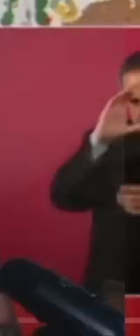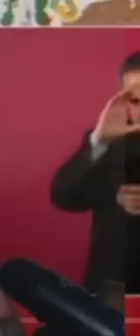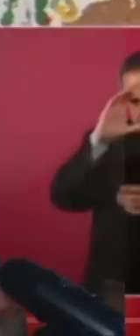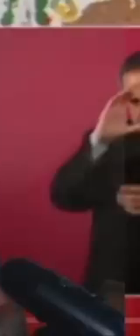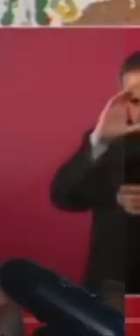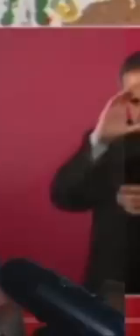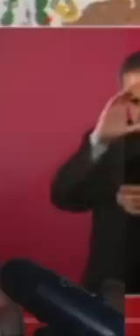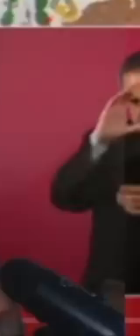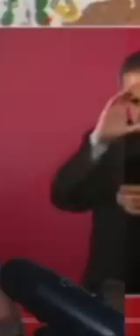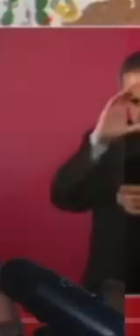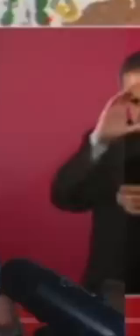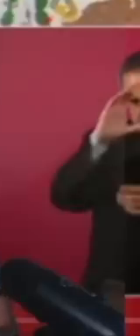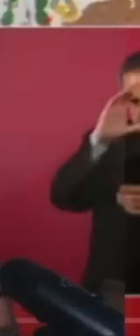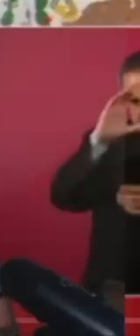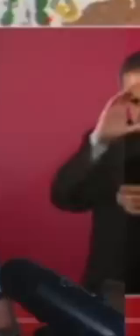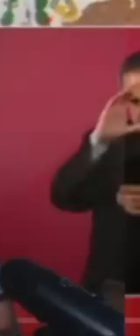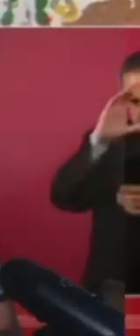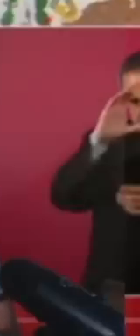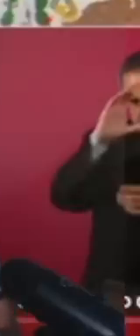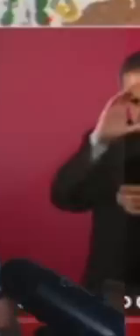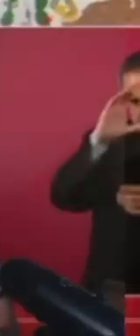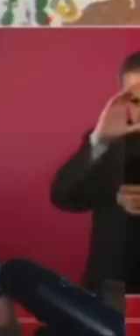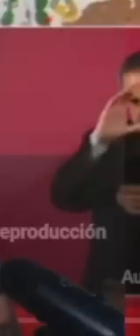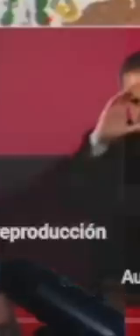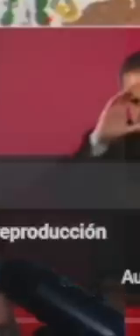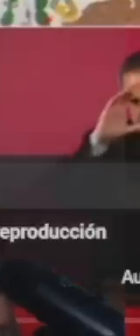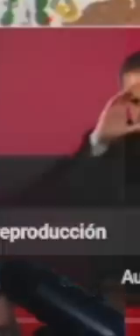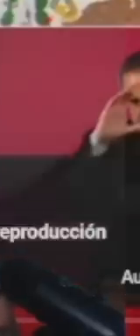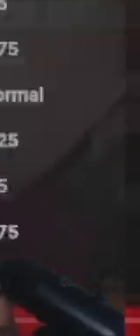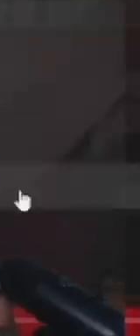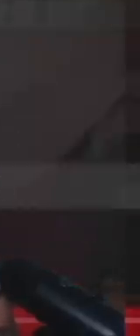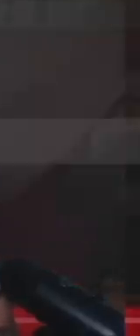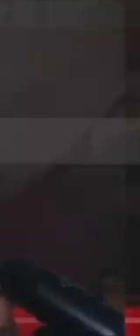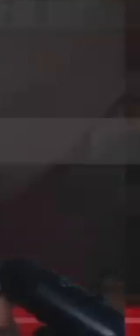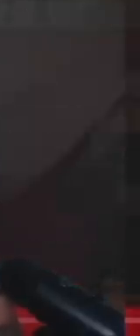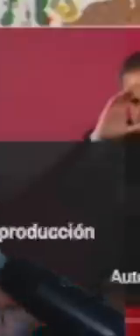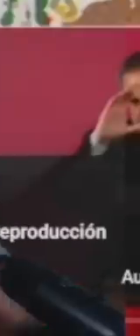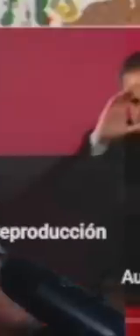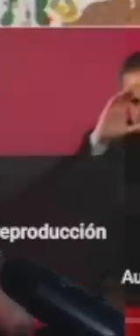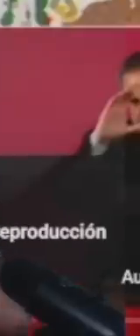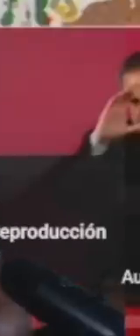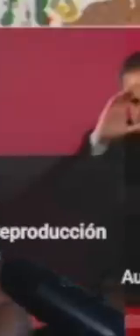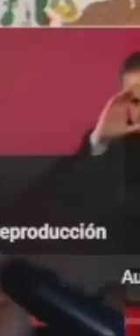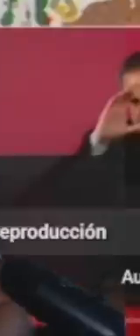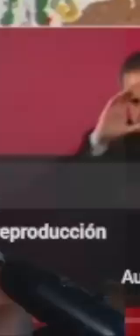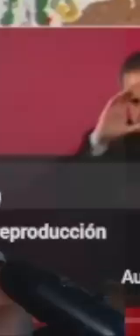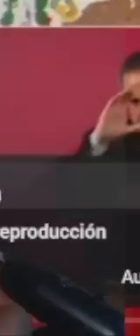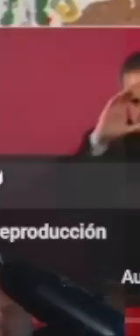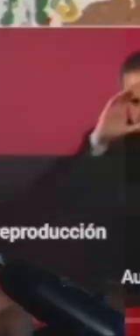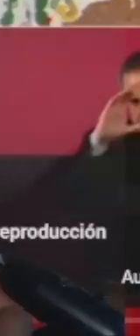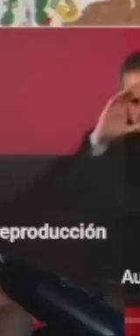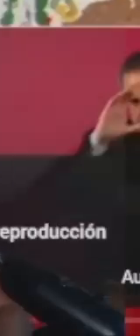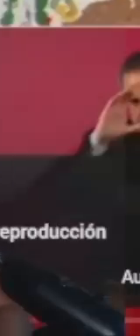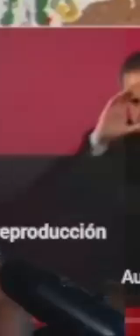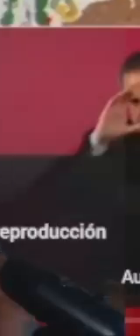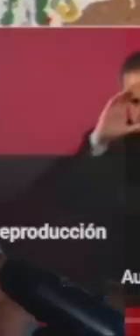presidente les pone tremendas arrastradas a todos estos mezquinos. Pero escuchemos qué fue lo que dijo el presidente sobre la Iglesia Católica, esta